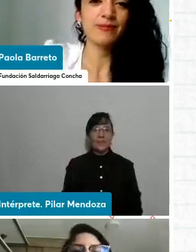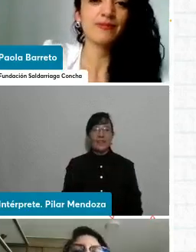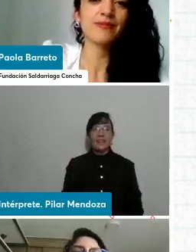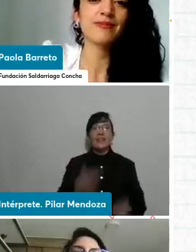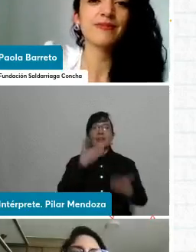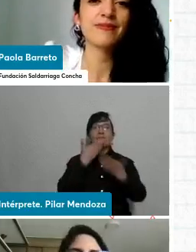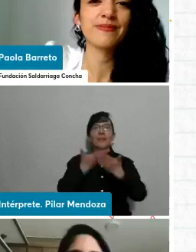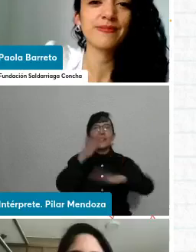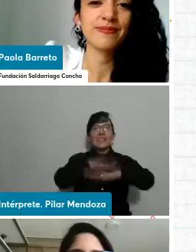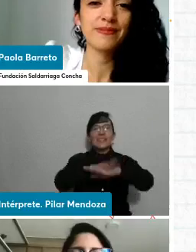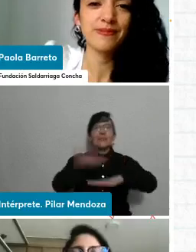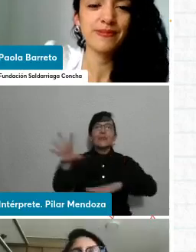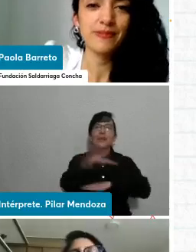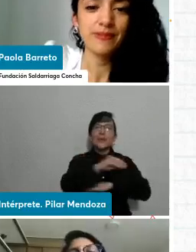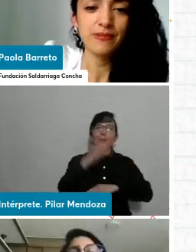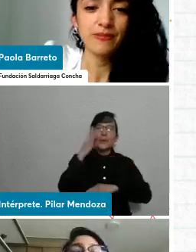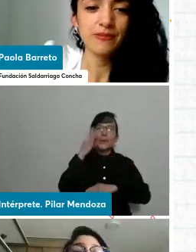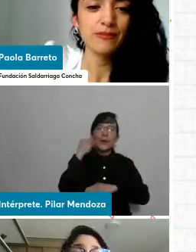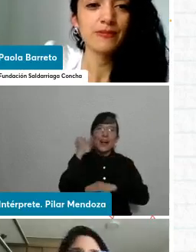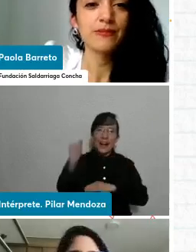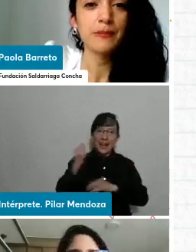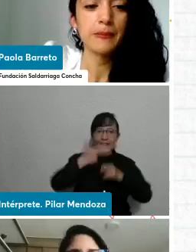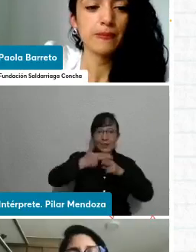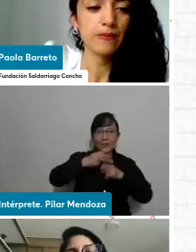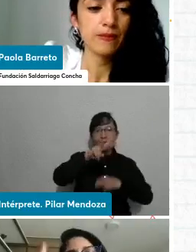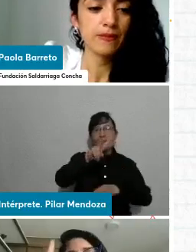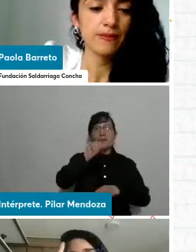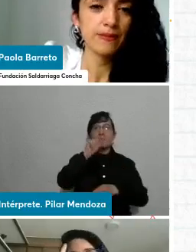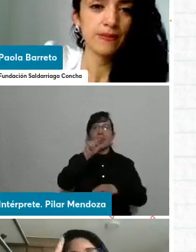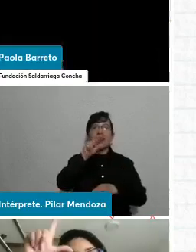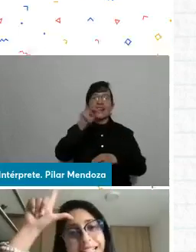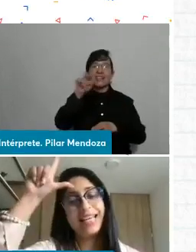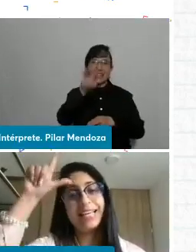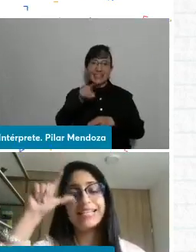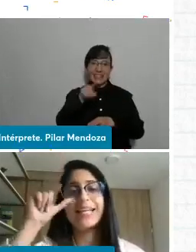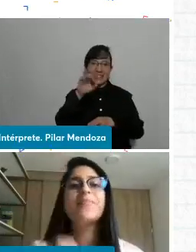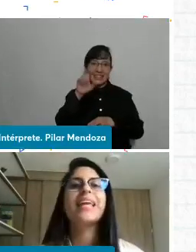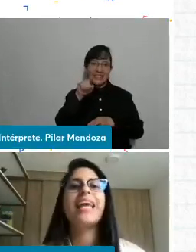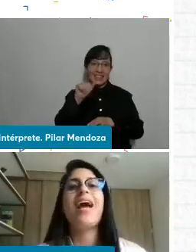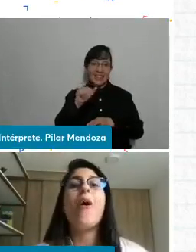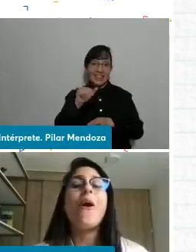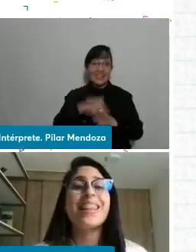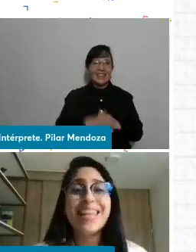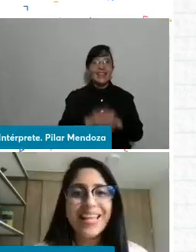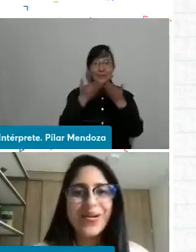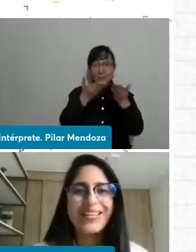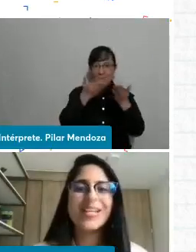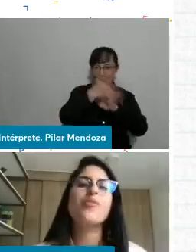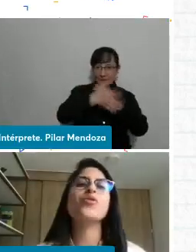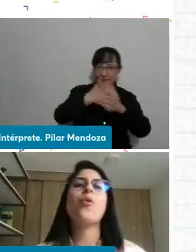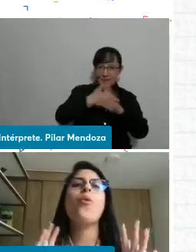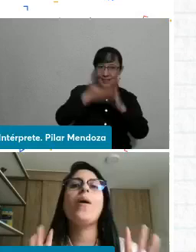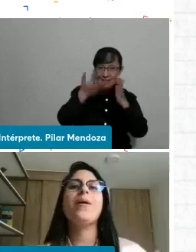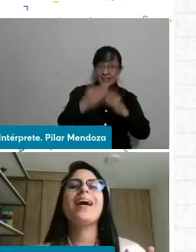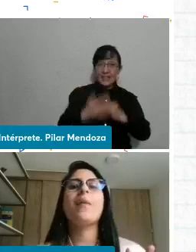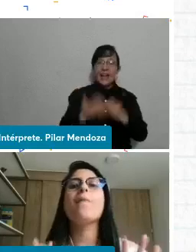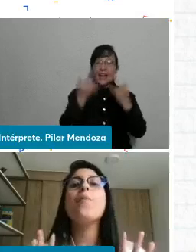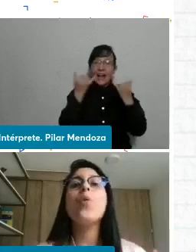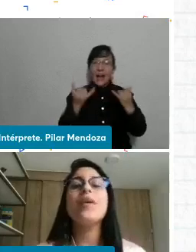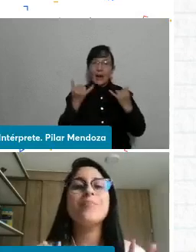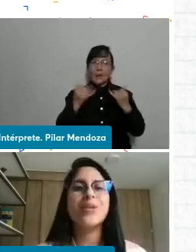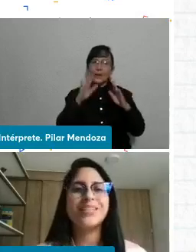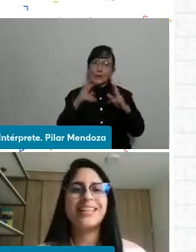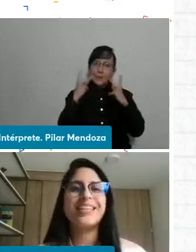buenas tardes para todos y todas. Mi nombre es Vanessa Quintanilla, mi seña es esta. El día de hoy tenemos un